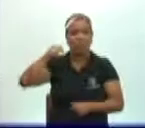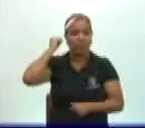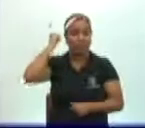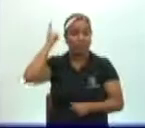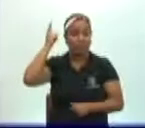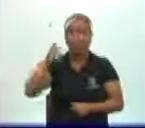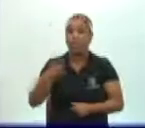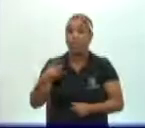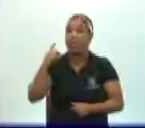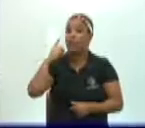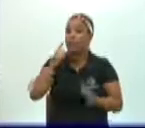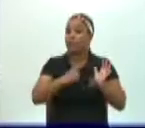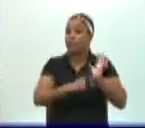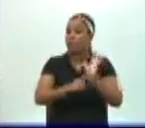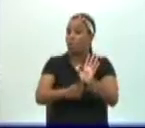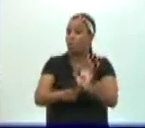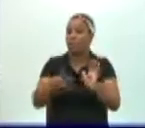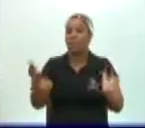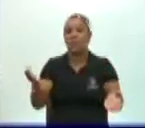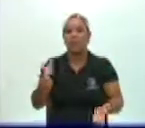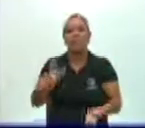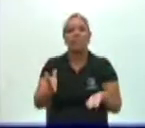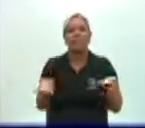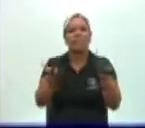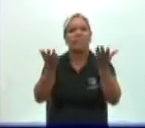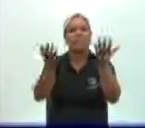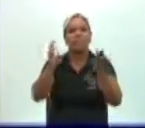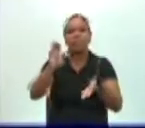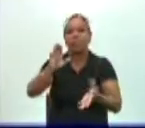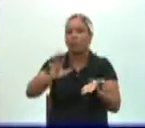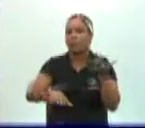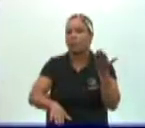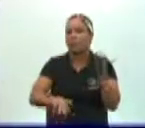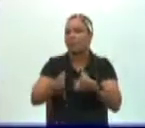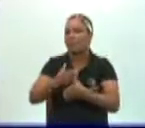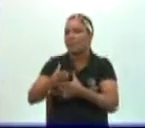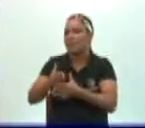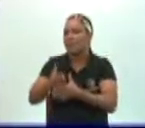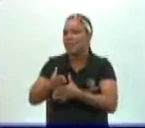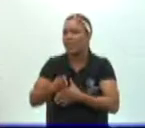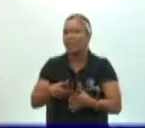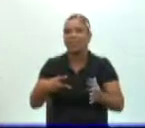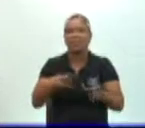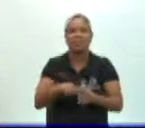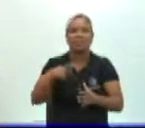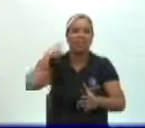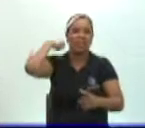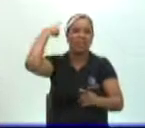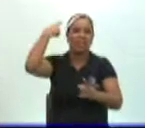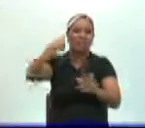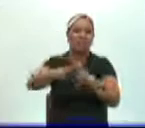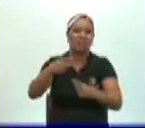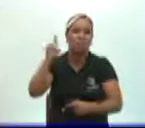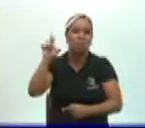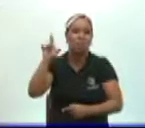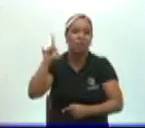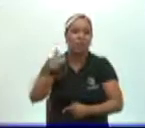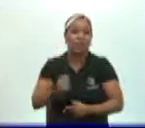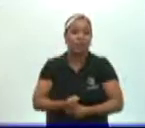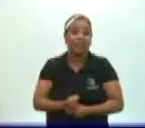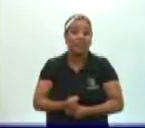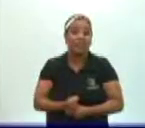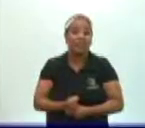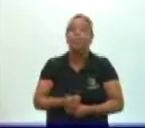ese desarrollo desigual de América hasta el siglo XV. Recordemos que durante el siglo XVI, finales del siglo XV y todo